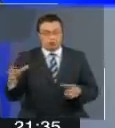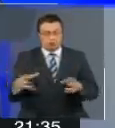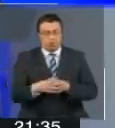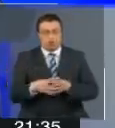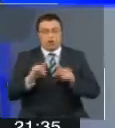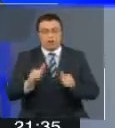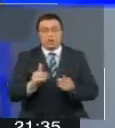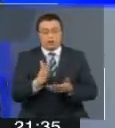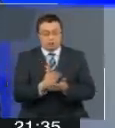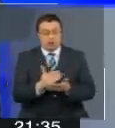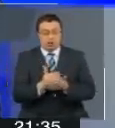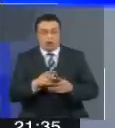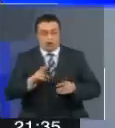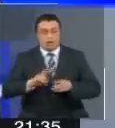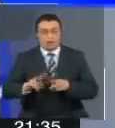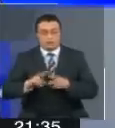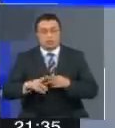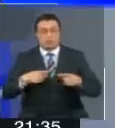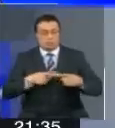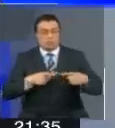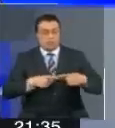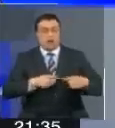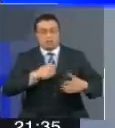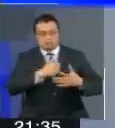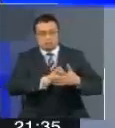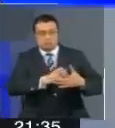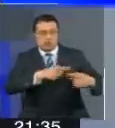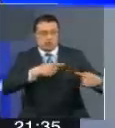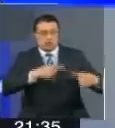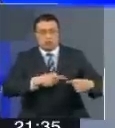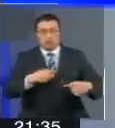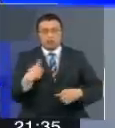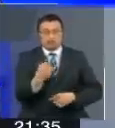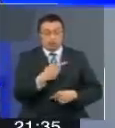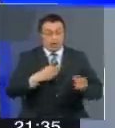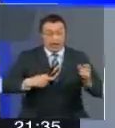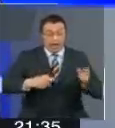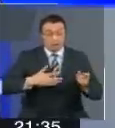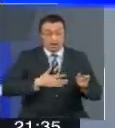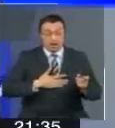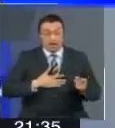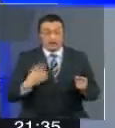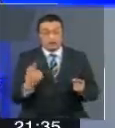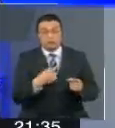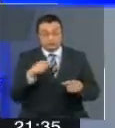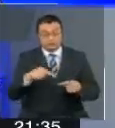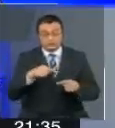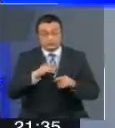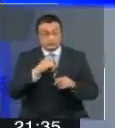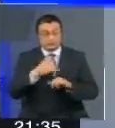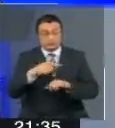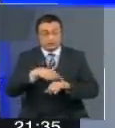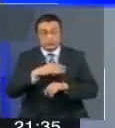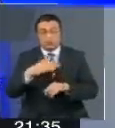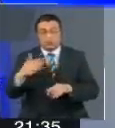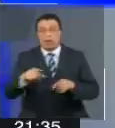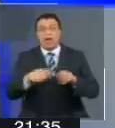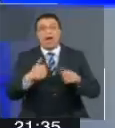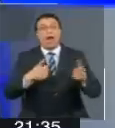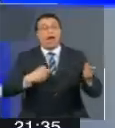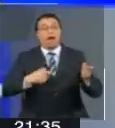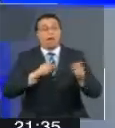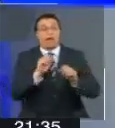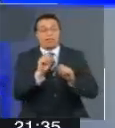de organizarnos para resistir. Nuestras armas durante todo ese periodo son armas